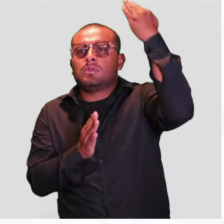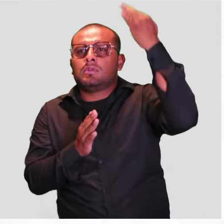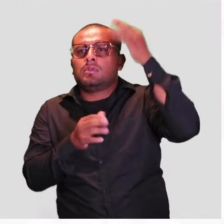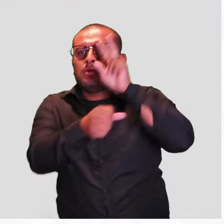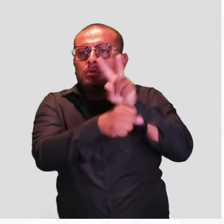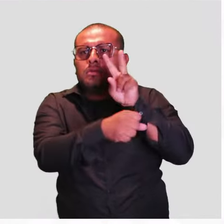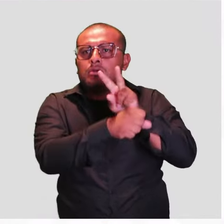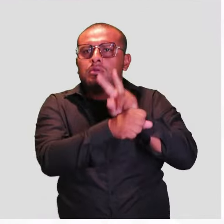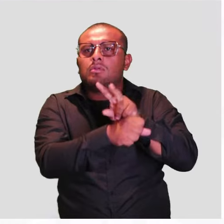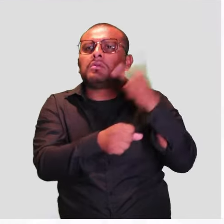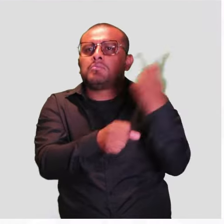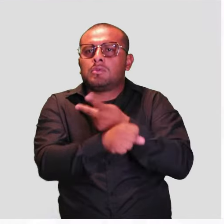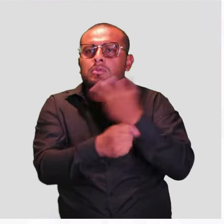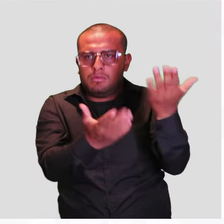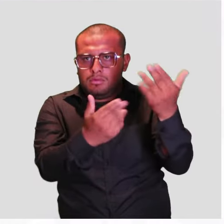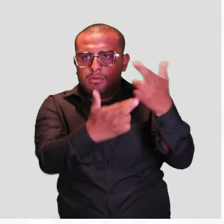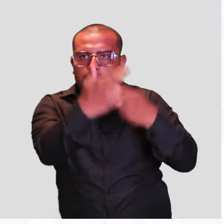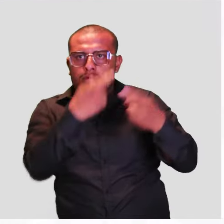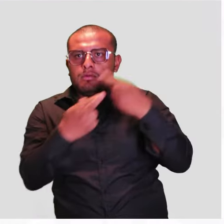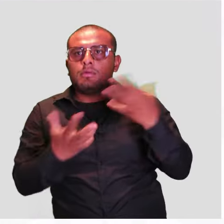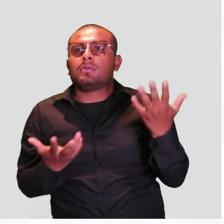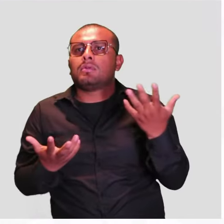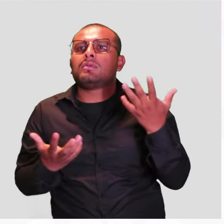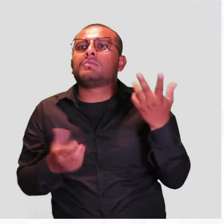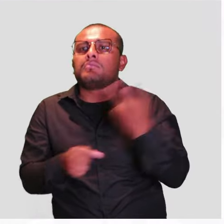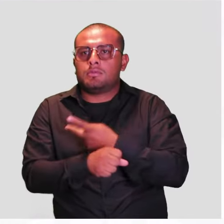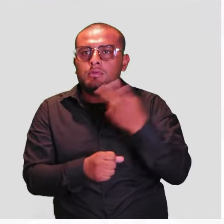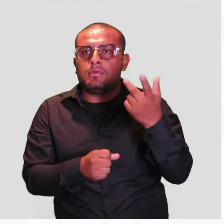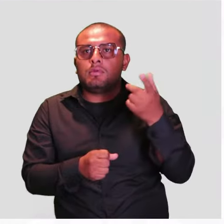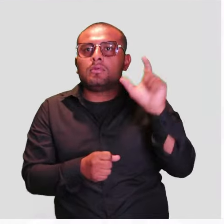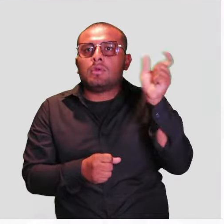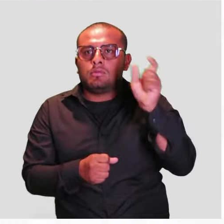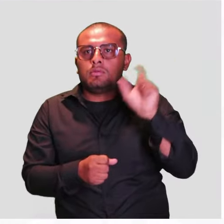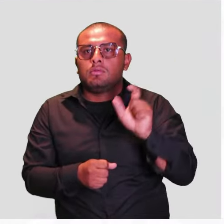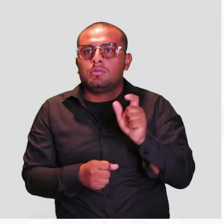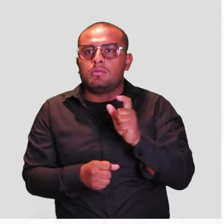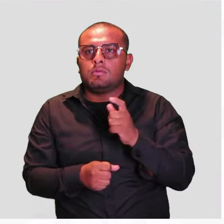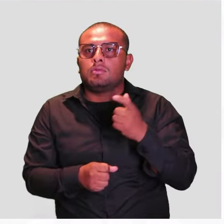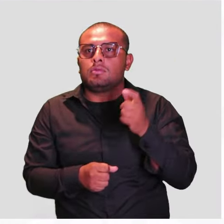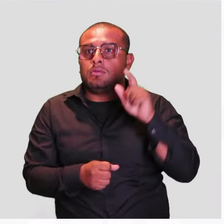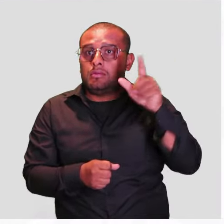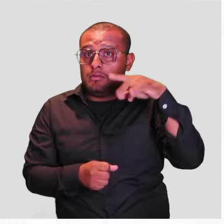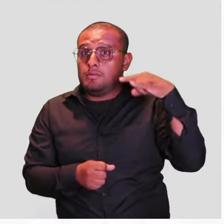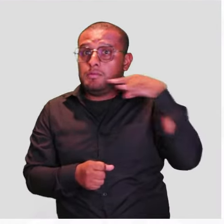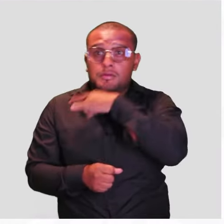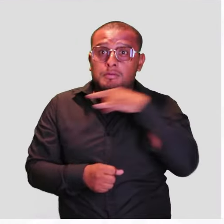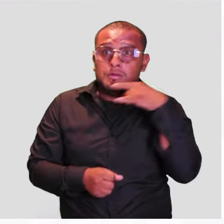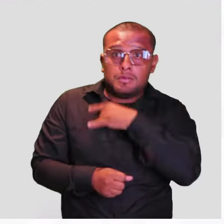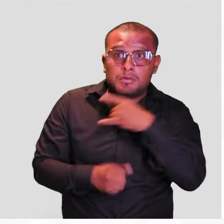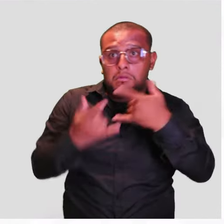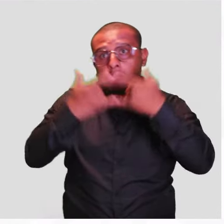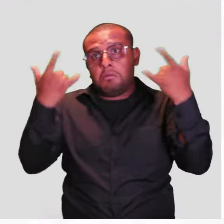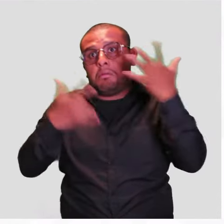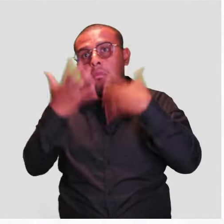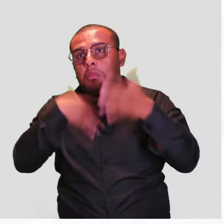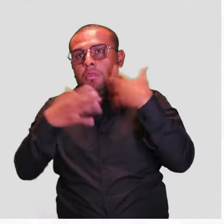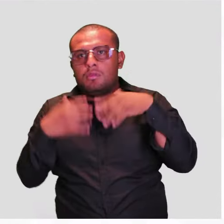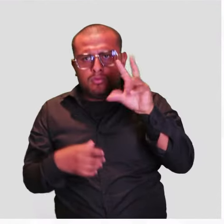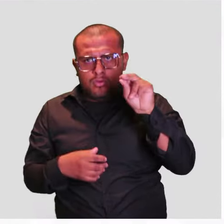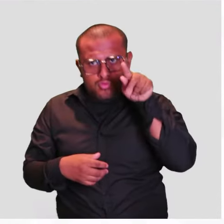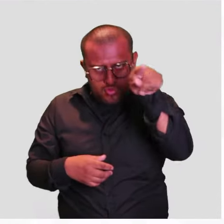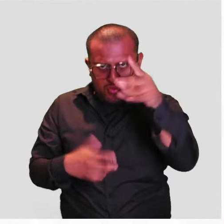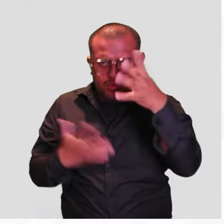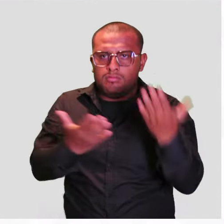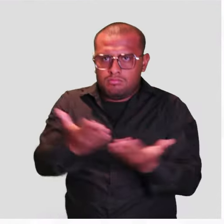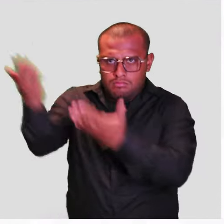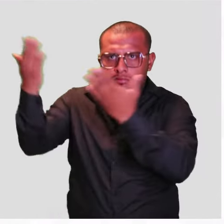ha solicitado por el desvío de este dinero? Estos no son cuentos chinos, estos son cuentas que tienes que contar y regresar